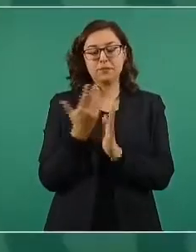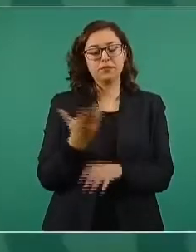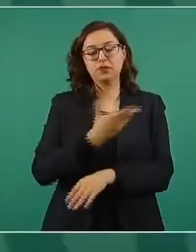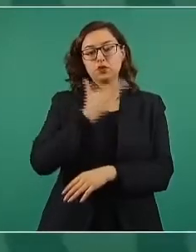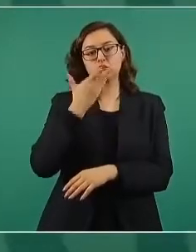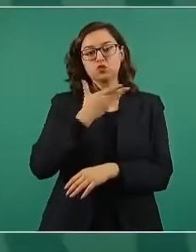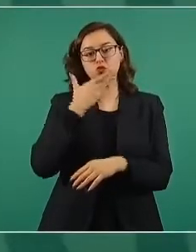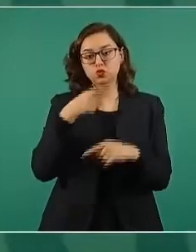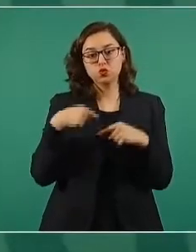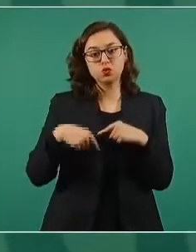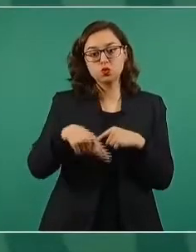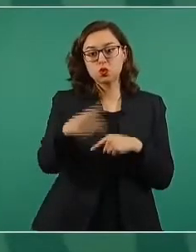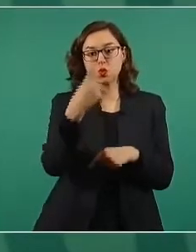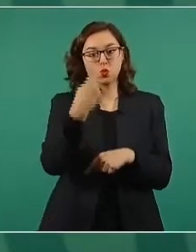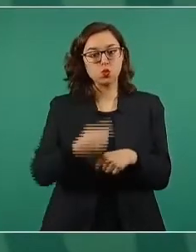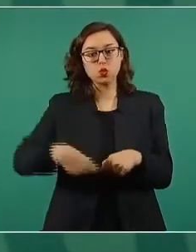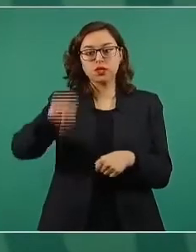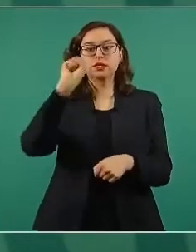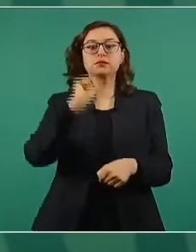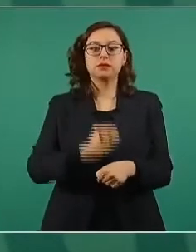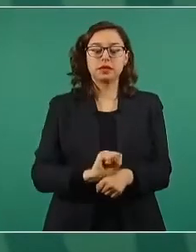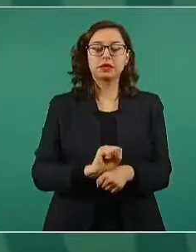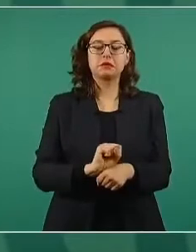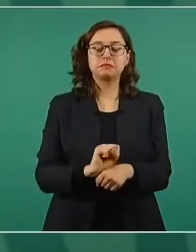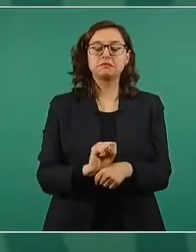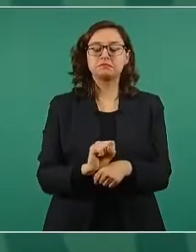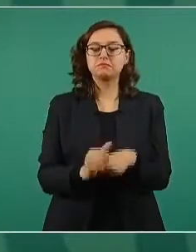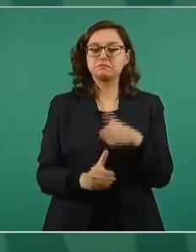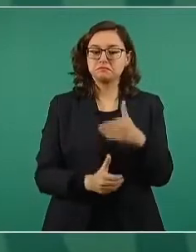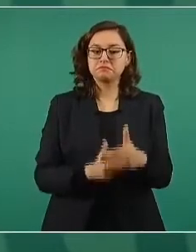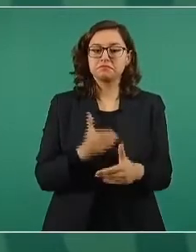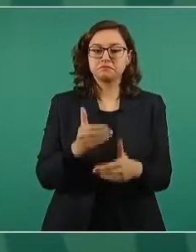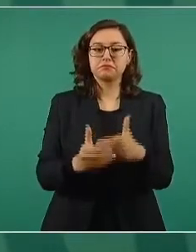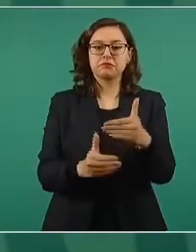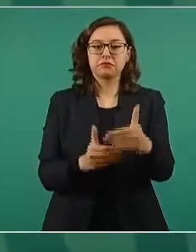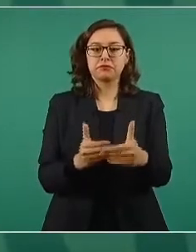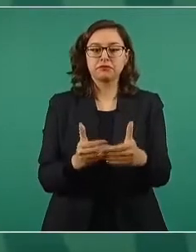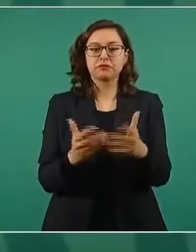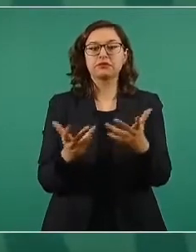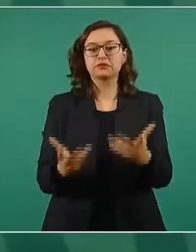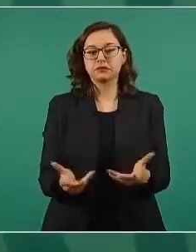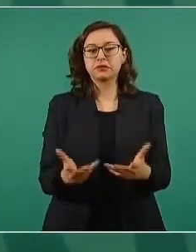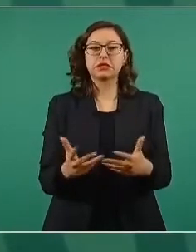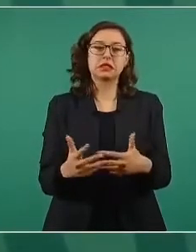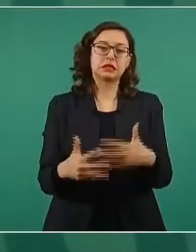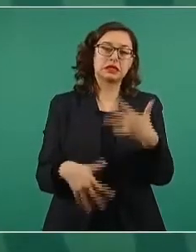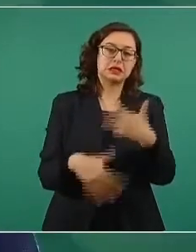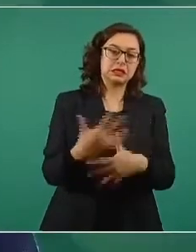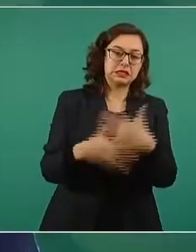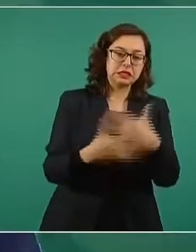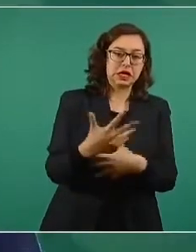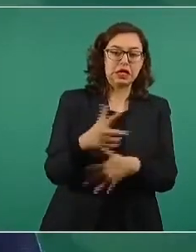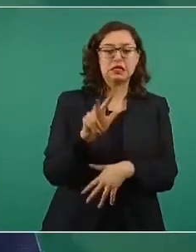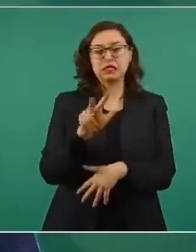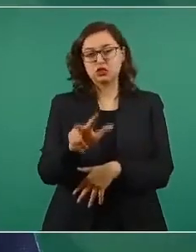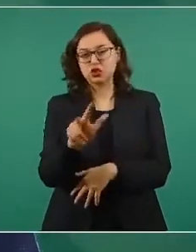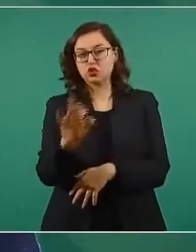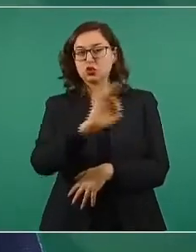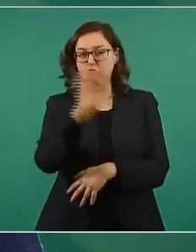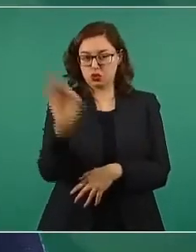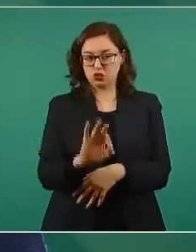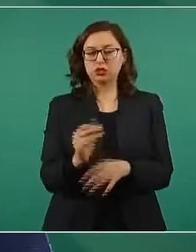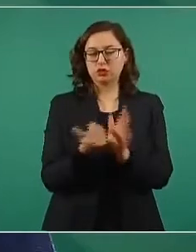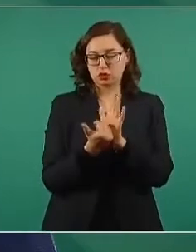epidemia, podemos suponer que terminaremos la semana con un 15 a 18%, justo lo que mencioné el